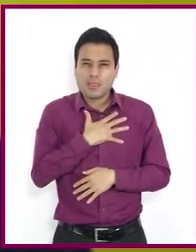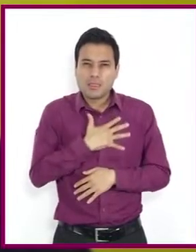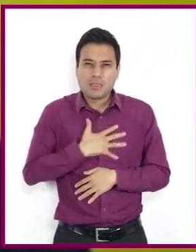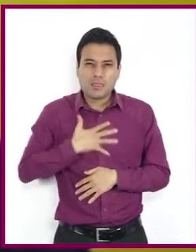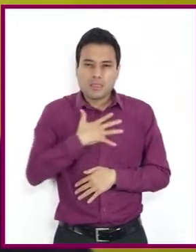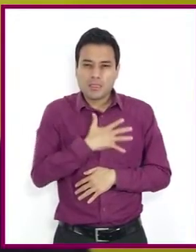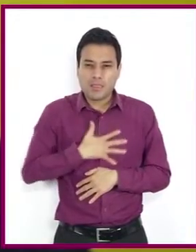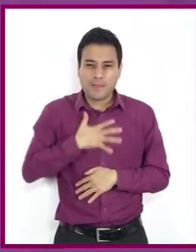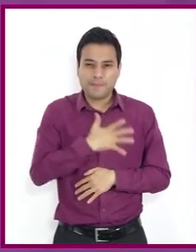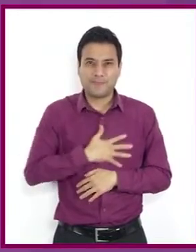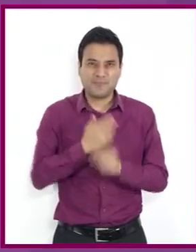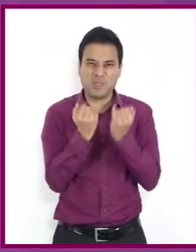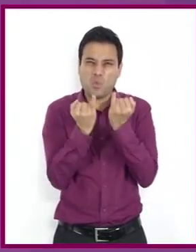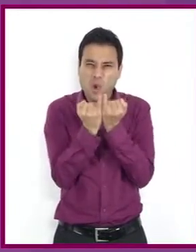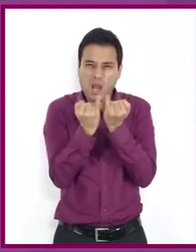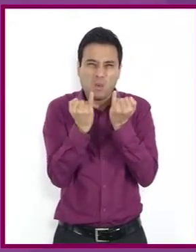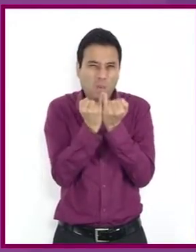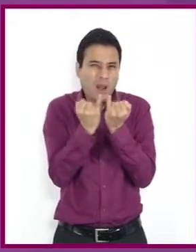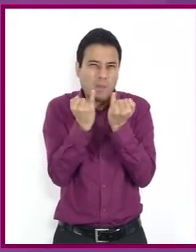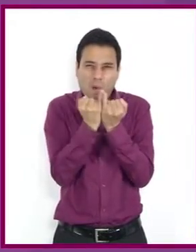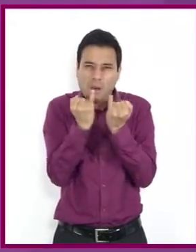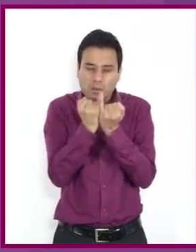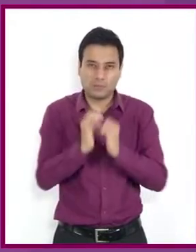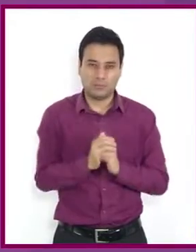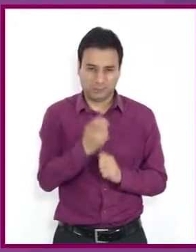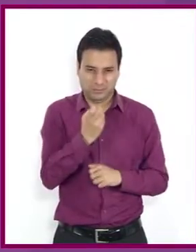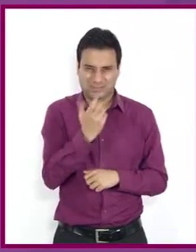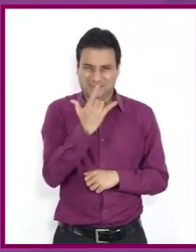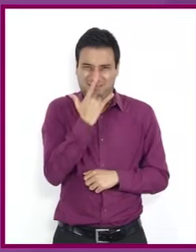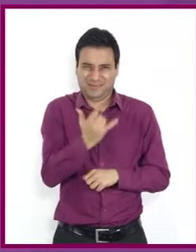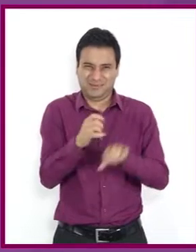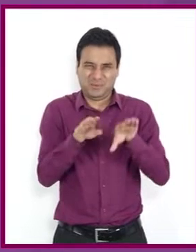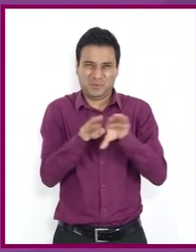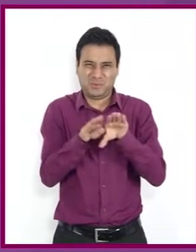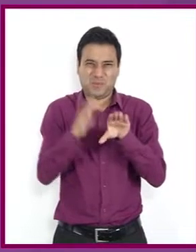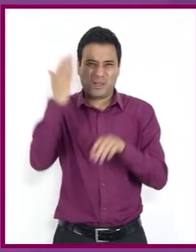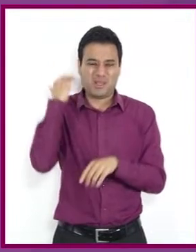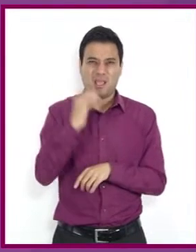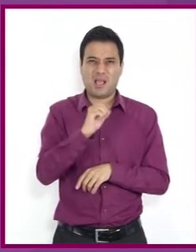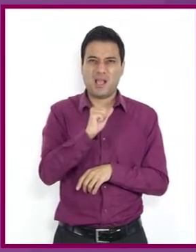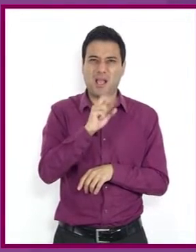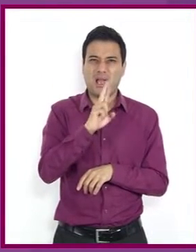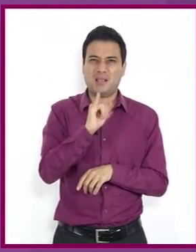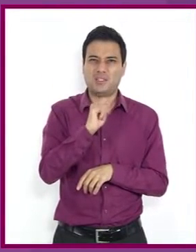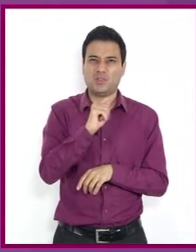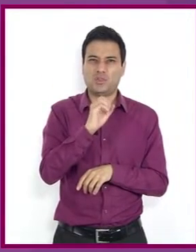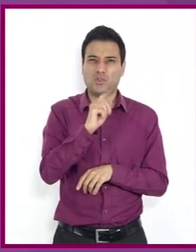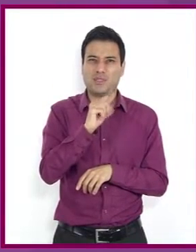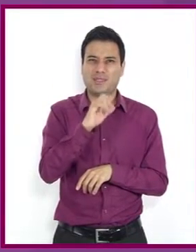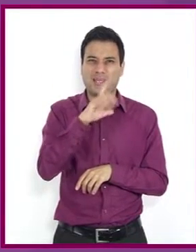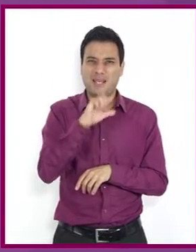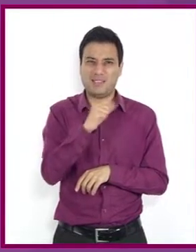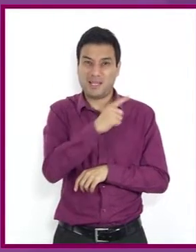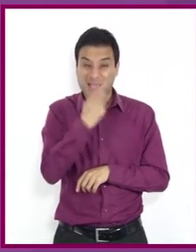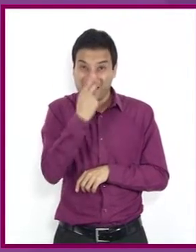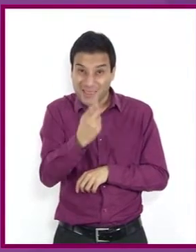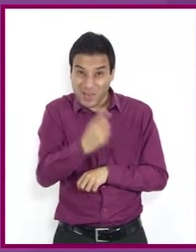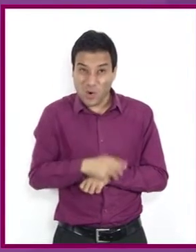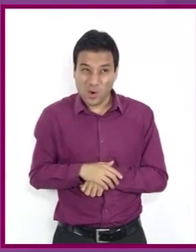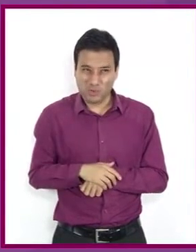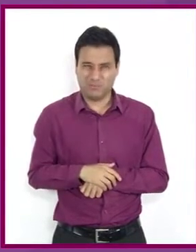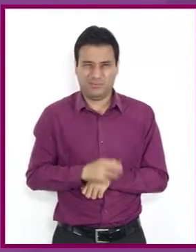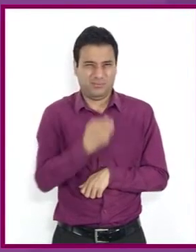con el mismo resultado. Esto iba en contra de lo que había dicho Aristóteles y que se había mantenido como cierto durante